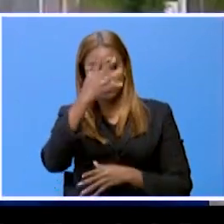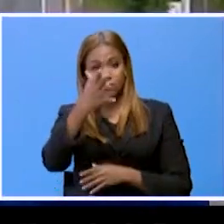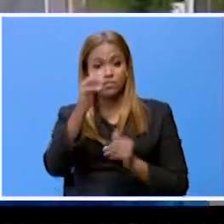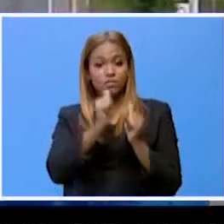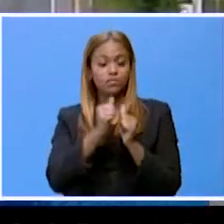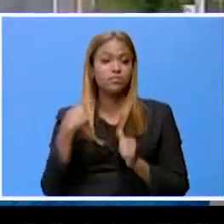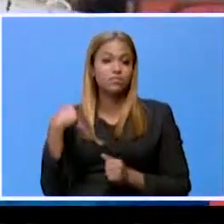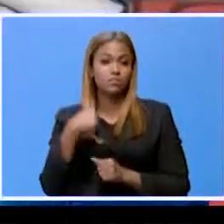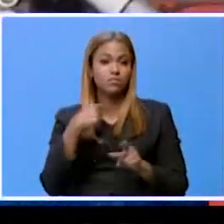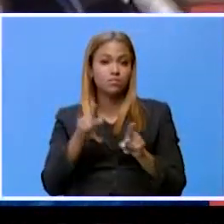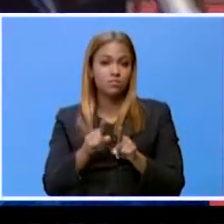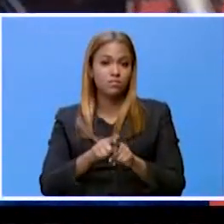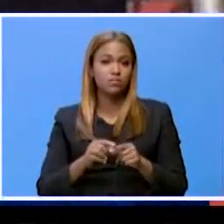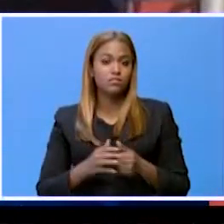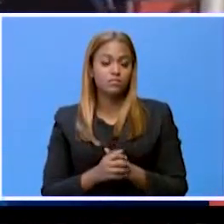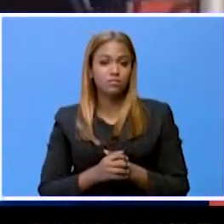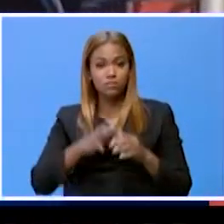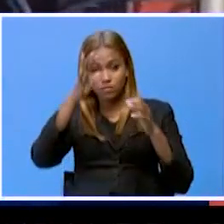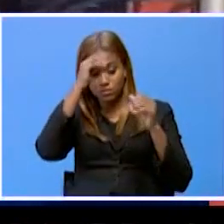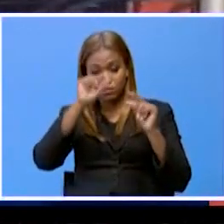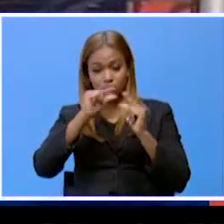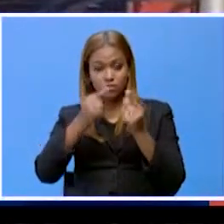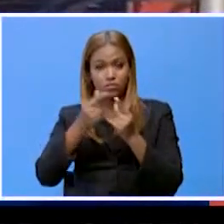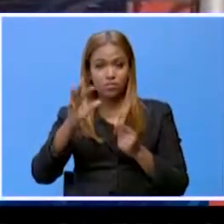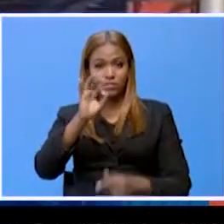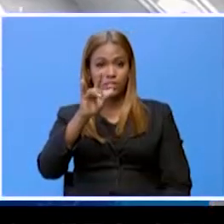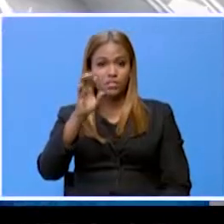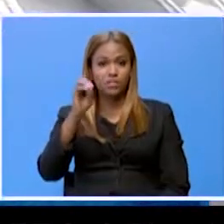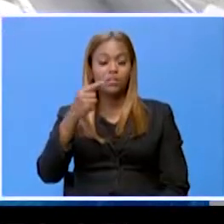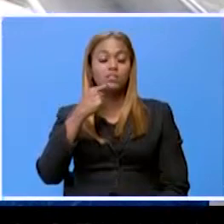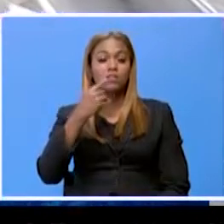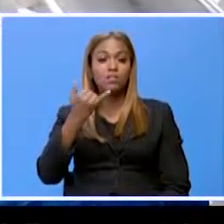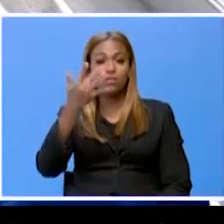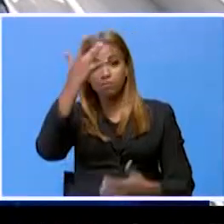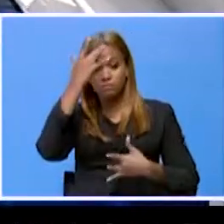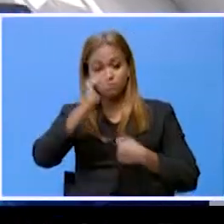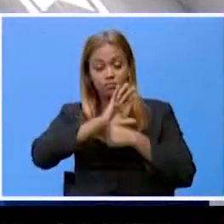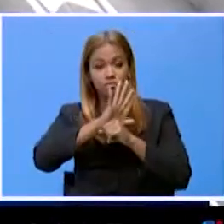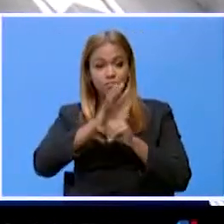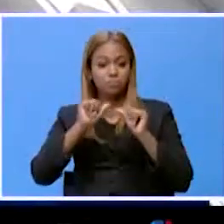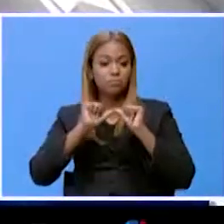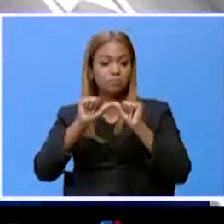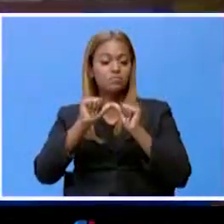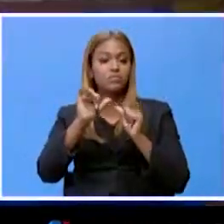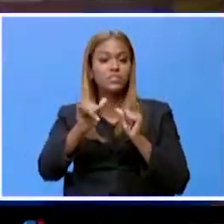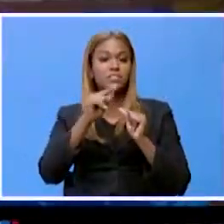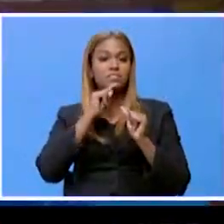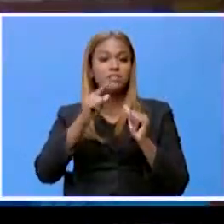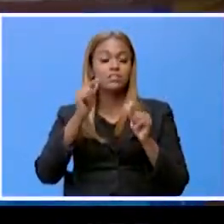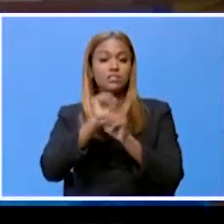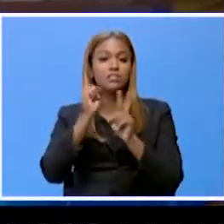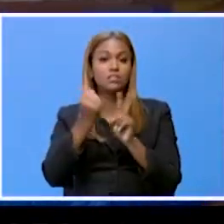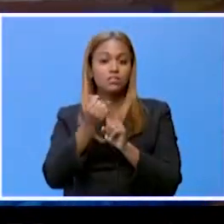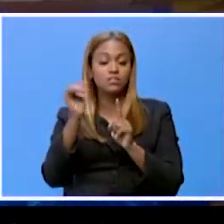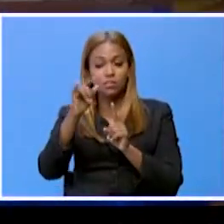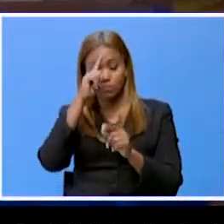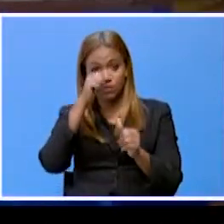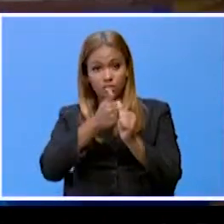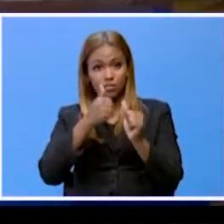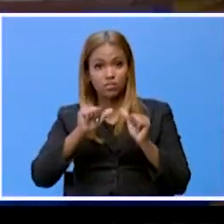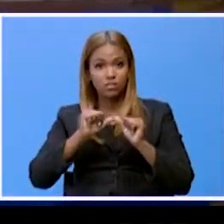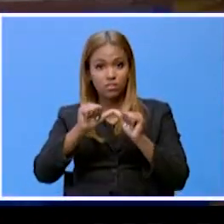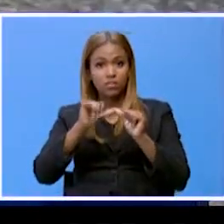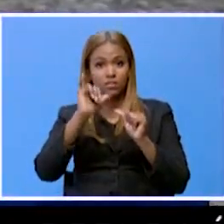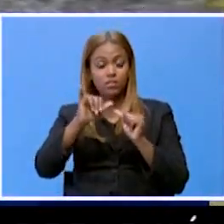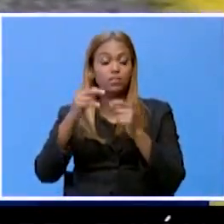tuyo. El presidente del gremio, Francisco García, señaló que el COVID-19 continúa siendo una realidad y en tal sentido sigue